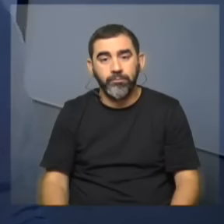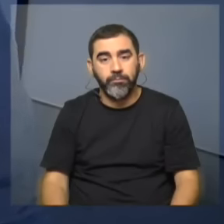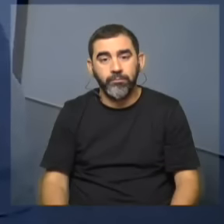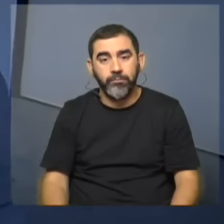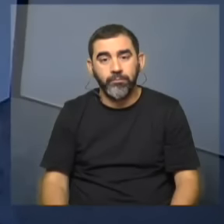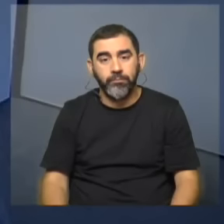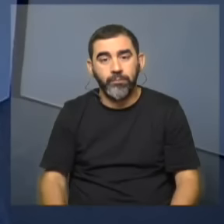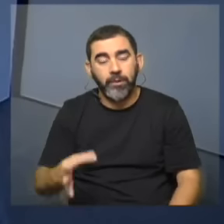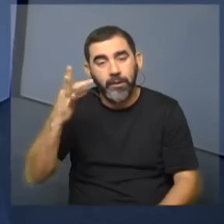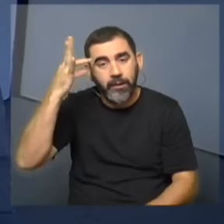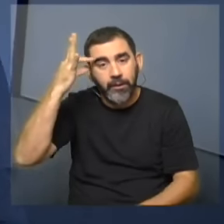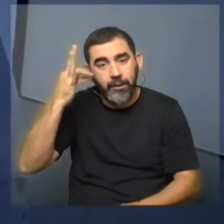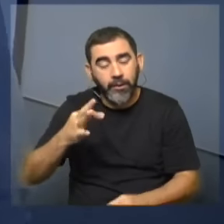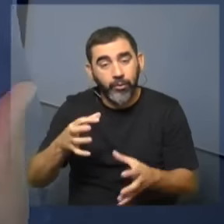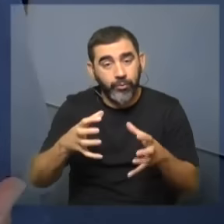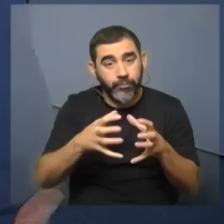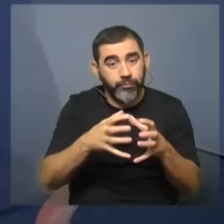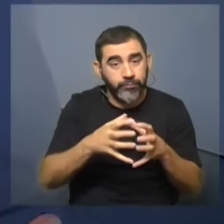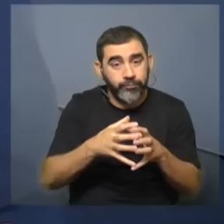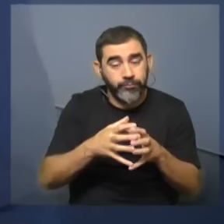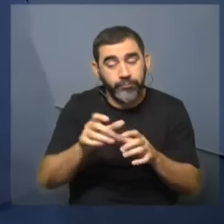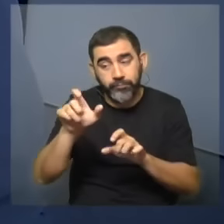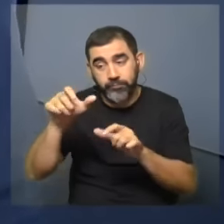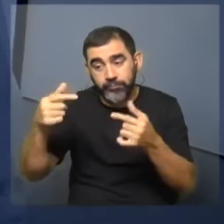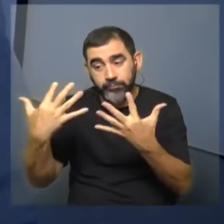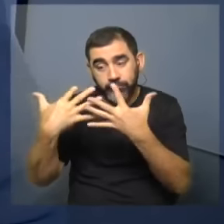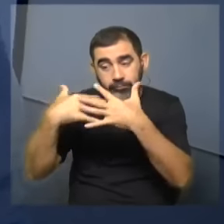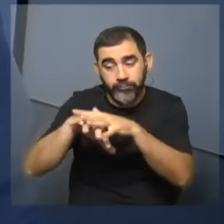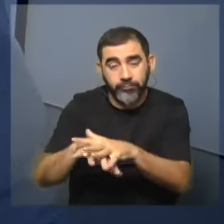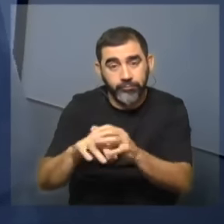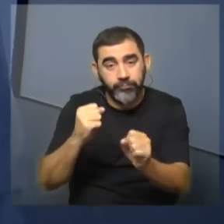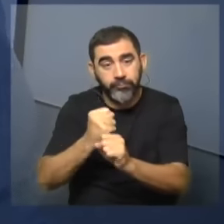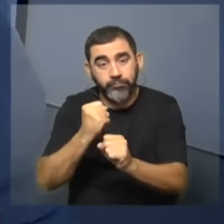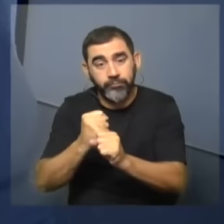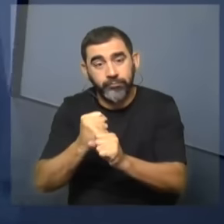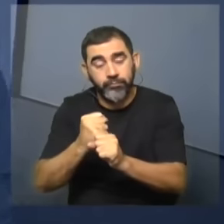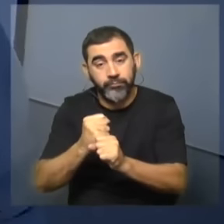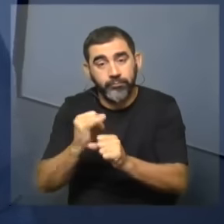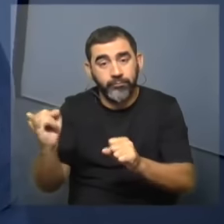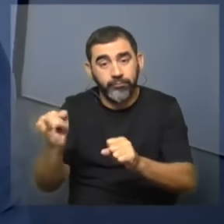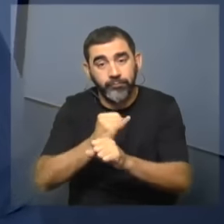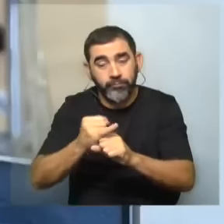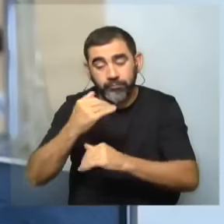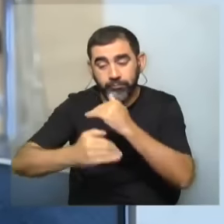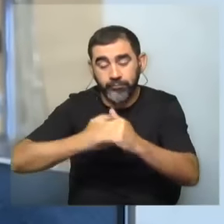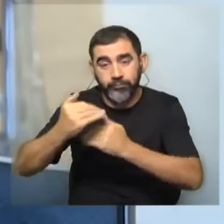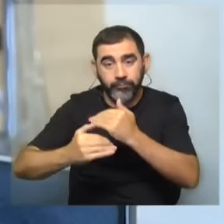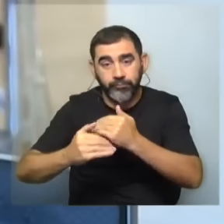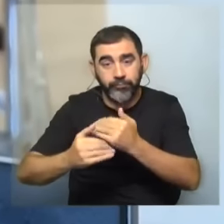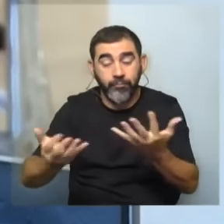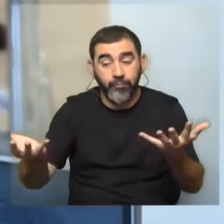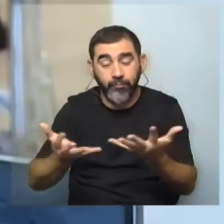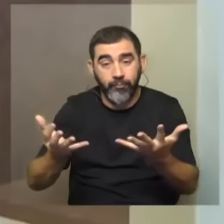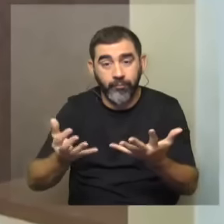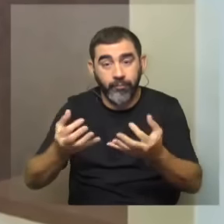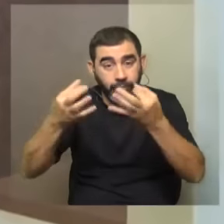que el sector y y y la agencia han trabajado codo a codo en generar la institucionalidad que ahora que se